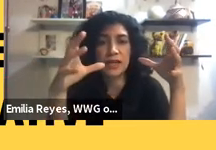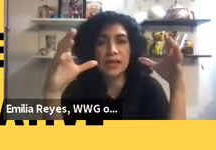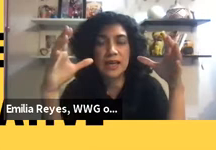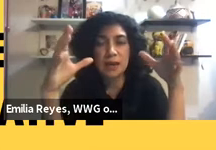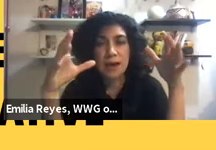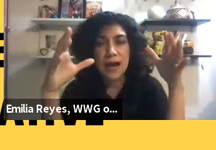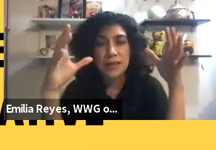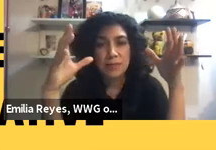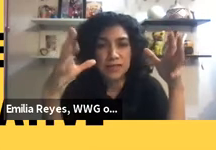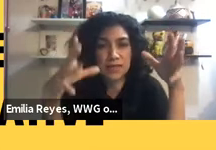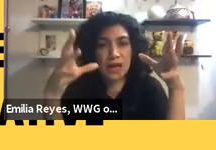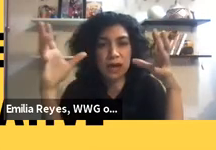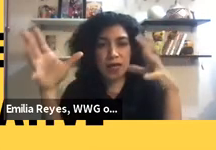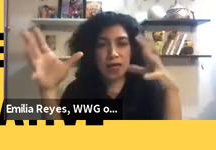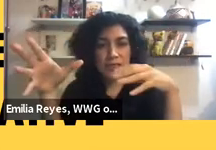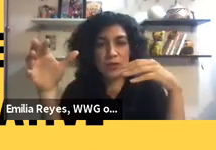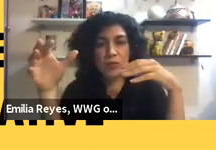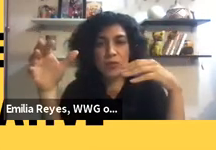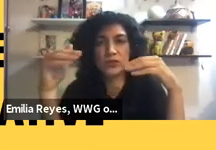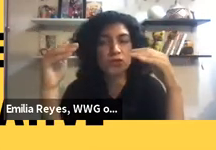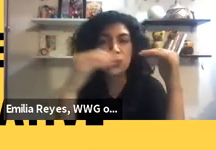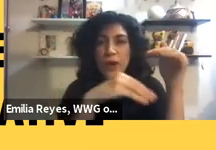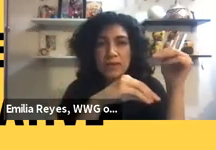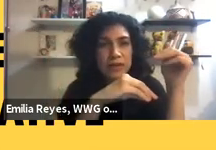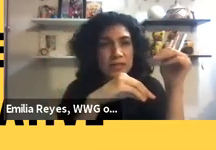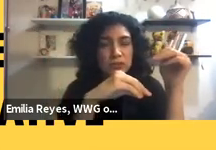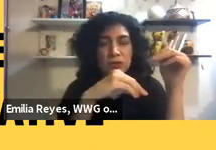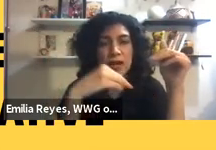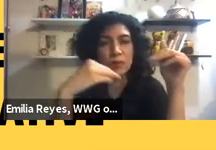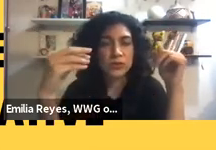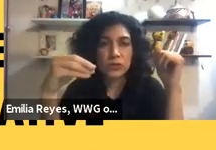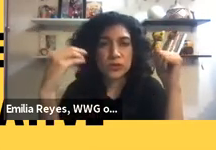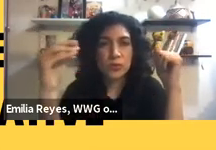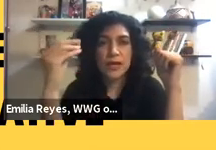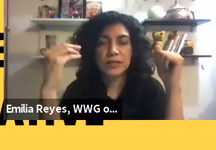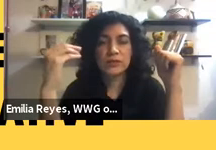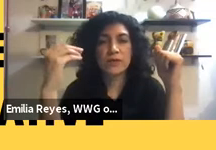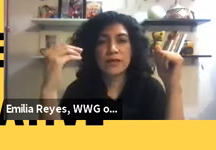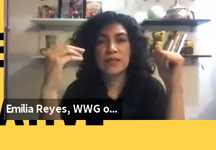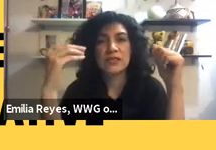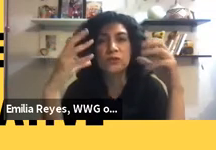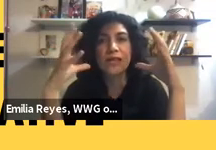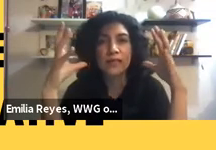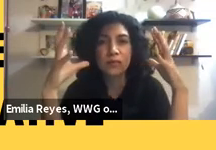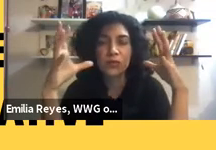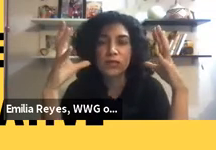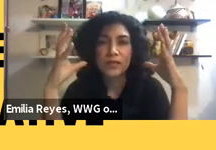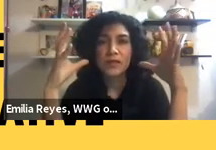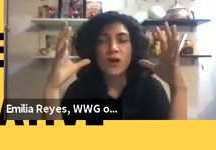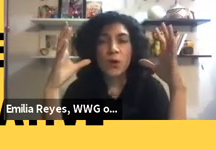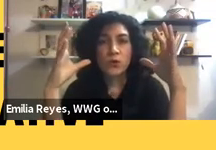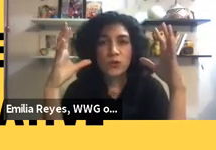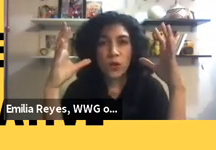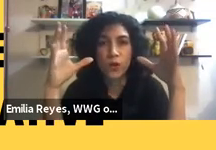noción de trabajar temas de deuda, así como de impuestos, no a nivel nacional, porque esto no se puede resolver a nivel nacional. Tenemos que